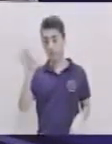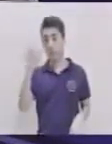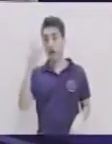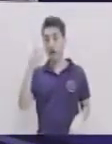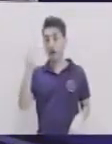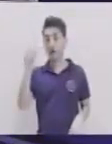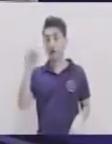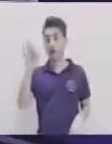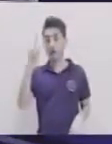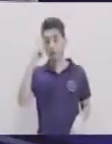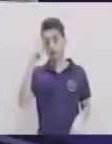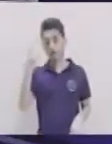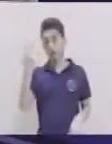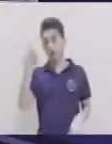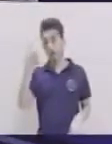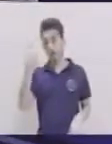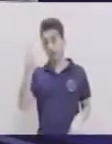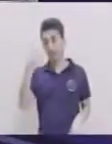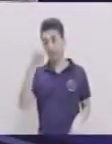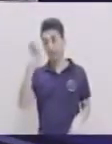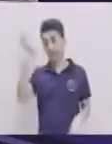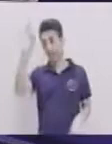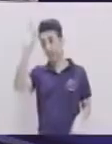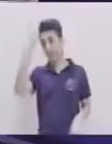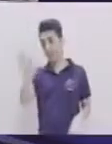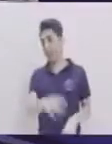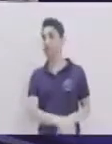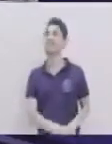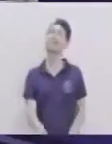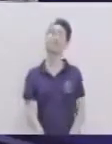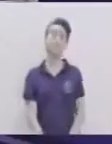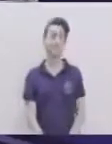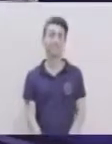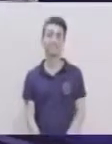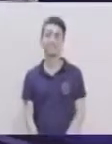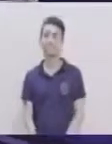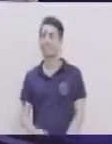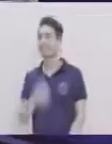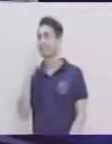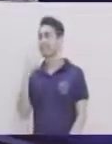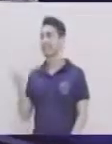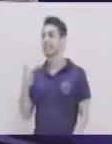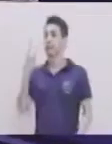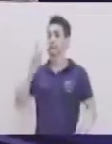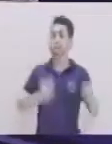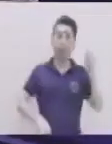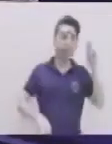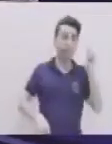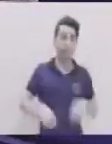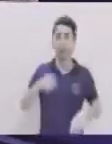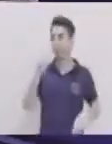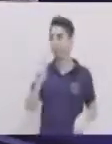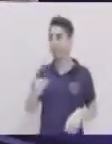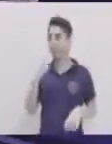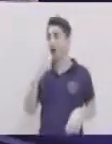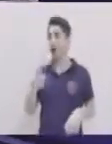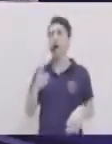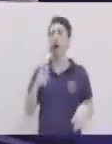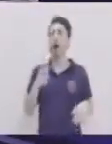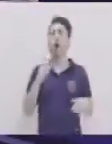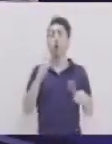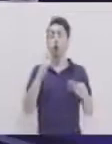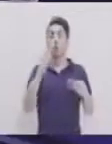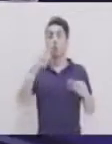bundei, retetet, hasta paseo. Si se dan cuenta, acá el ritmo, cuando yo choco